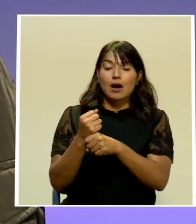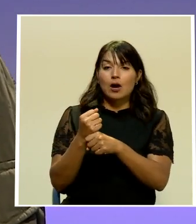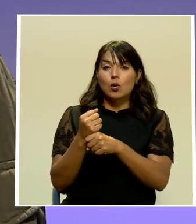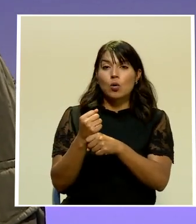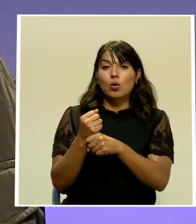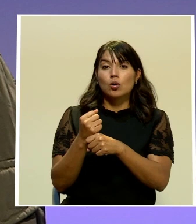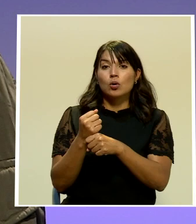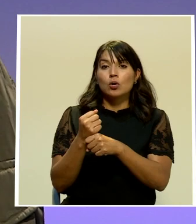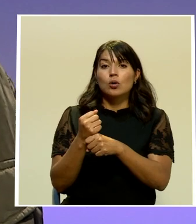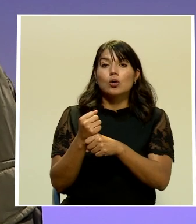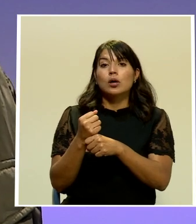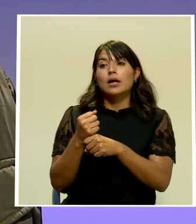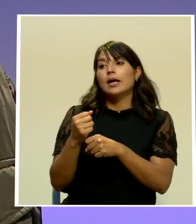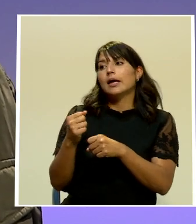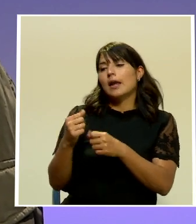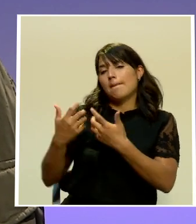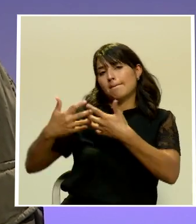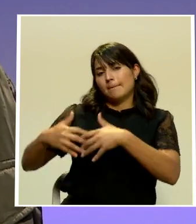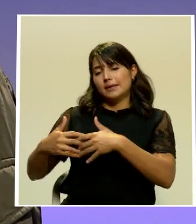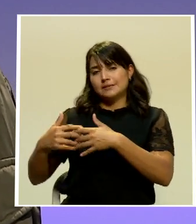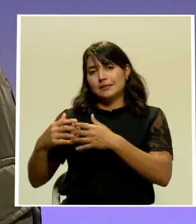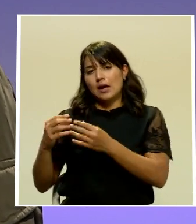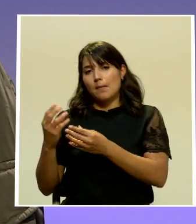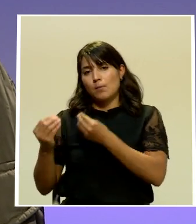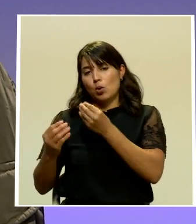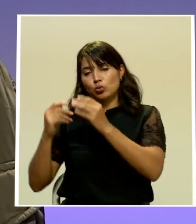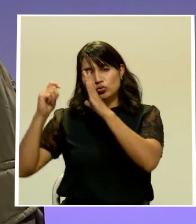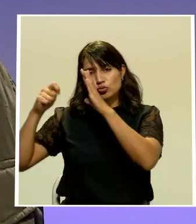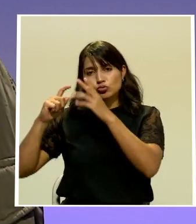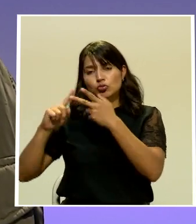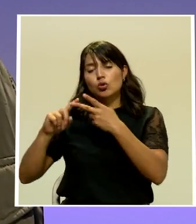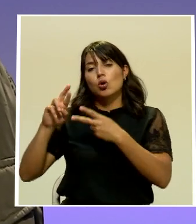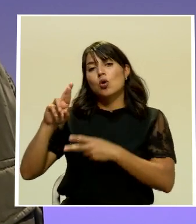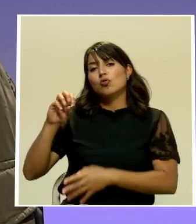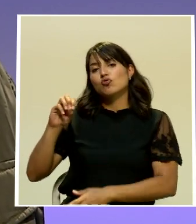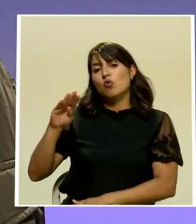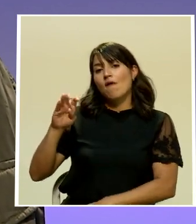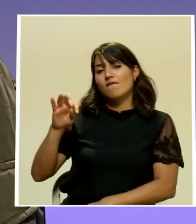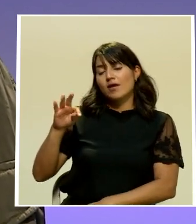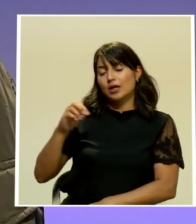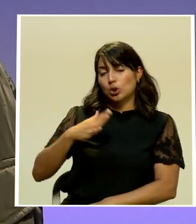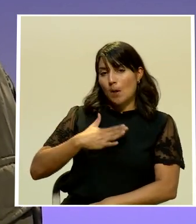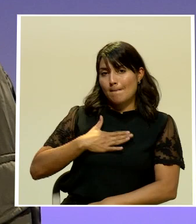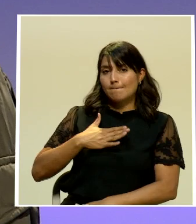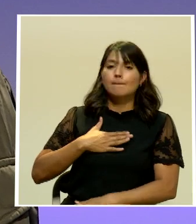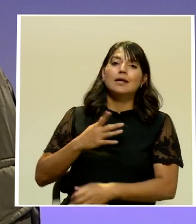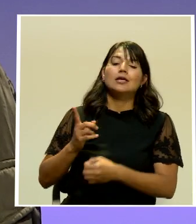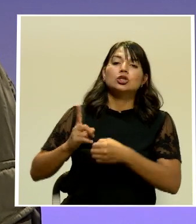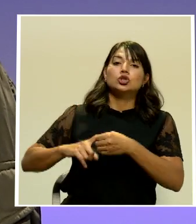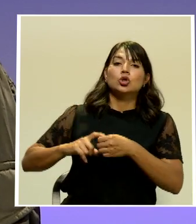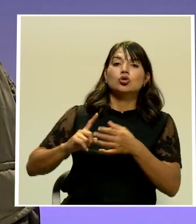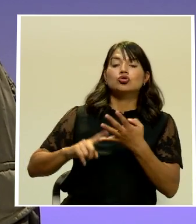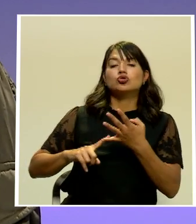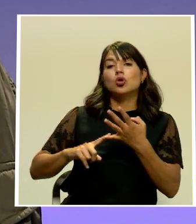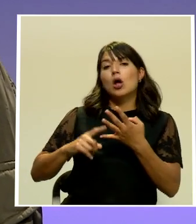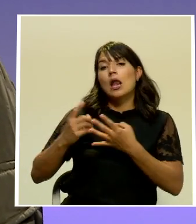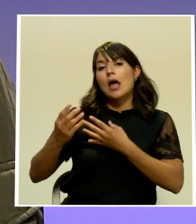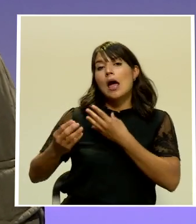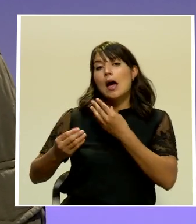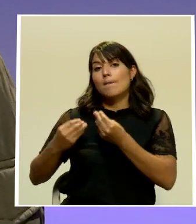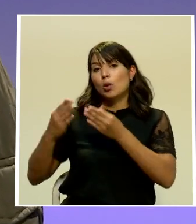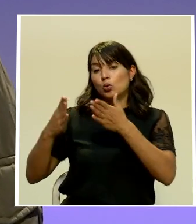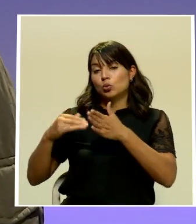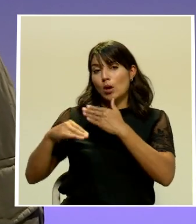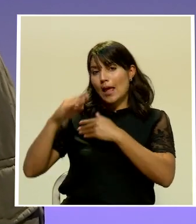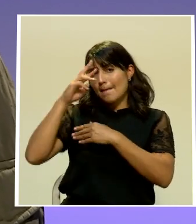aparte de Amaya Izquierdo, que es la productora, Roberto Guillén, mi socio, la coproductora de